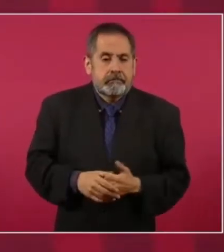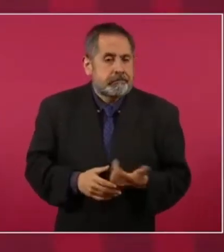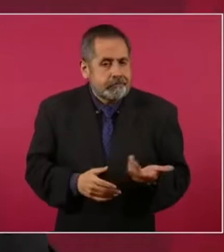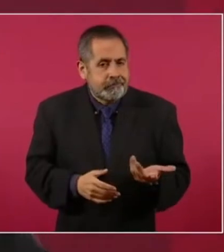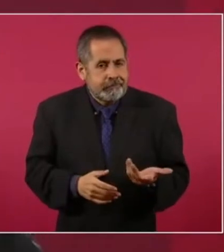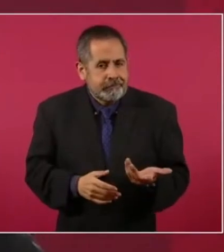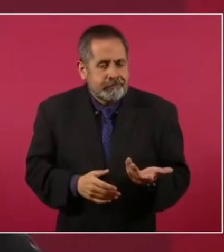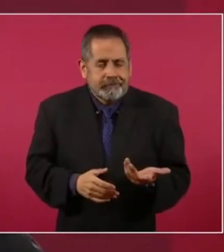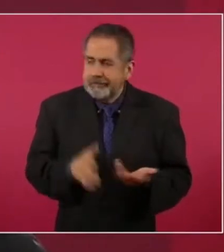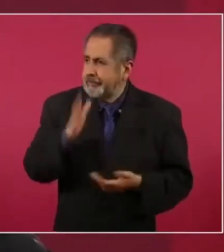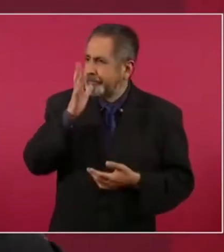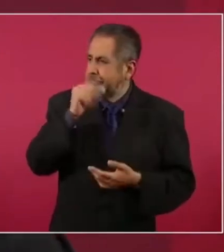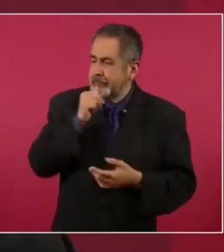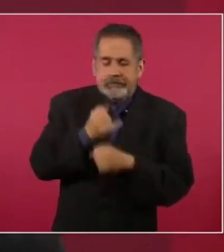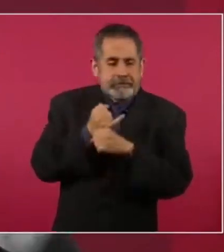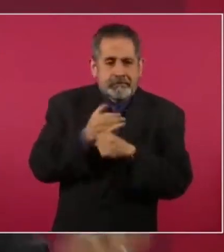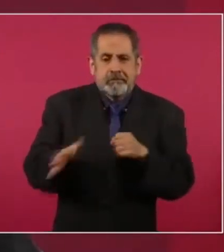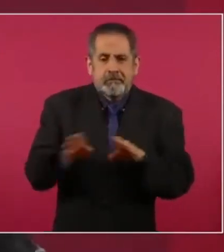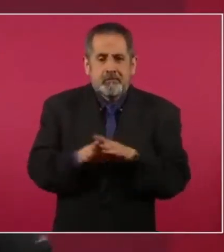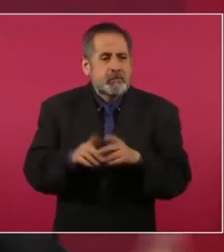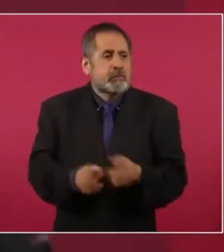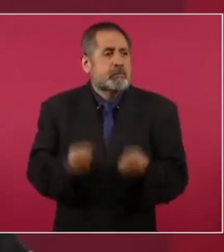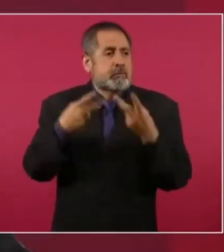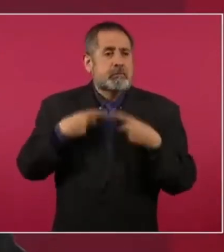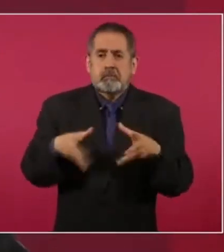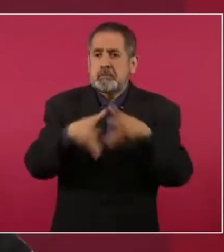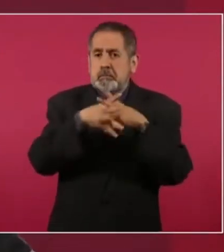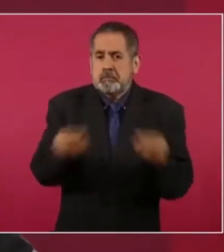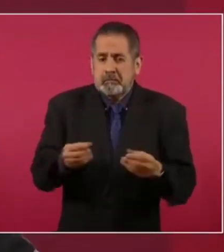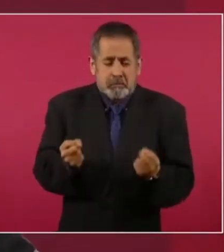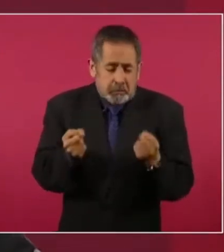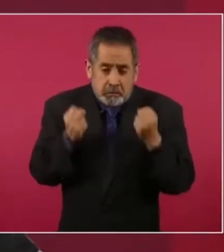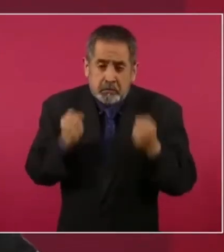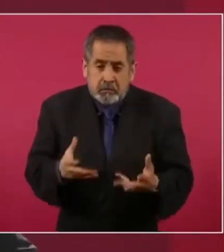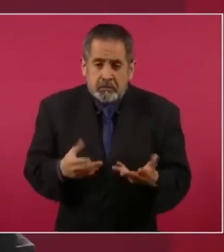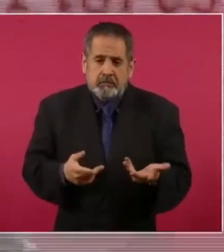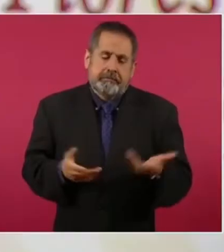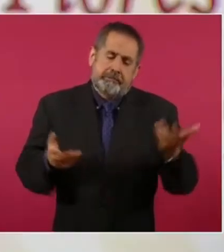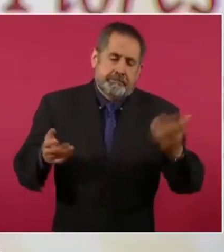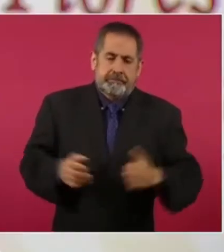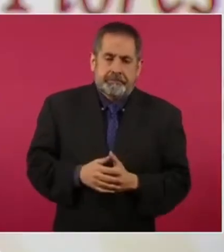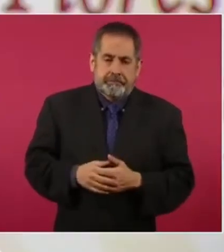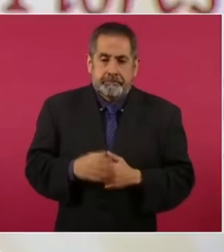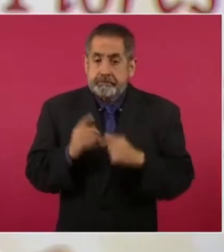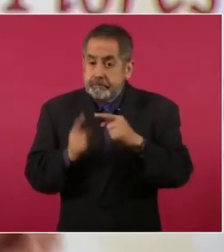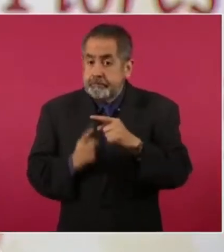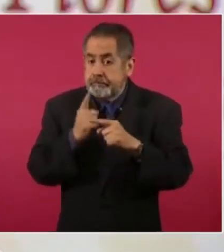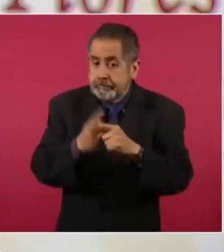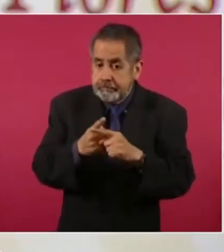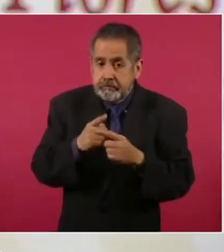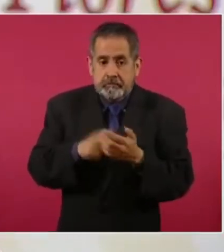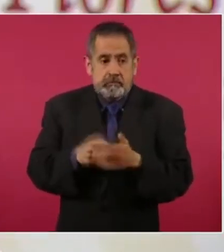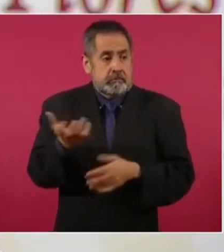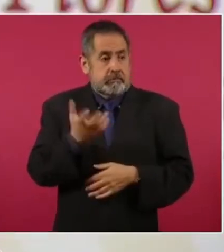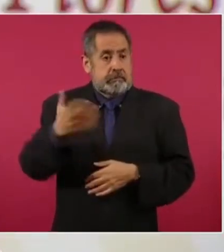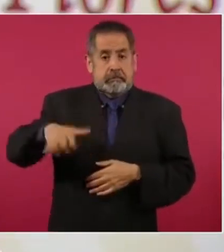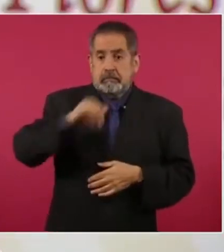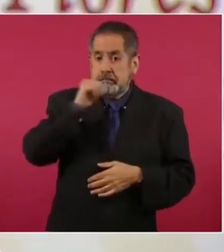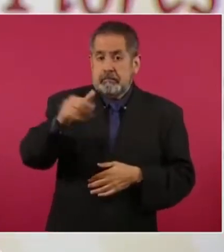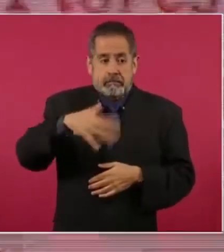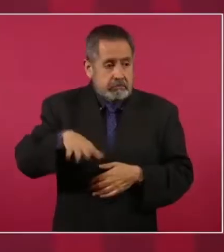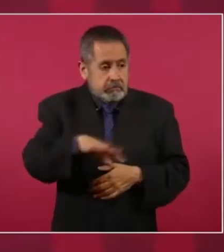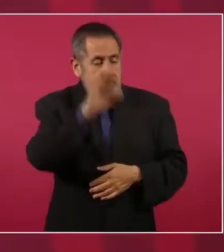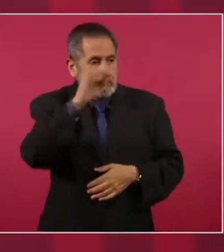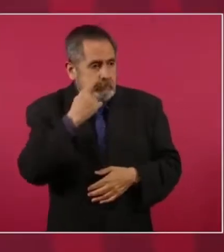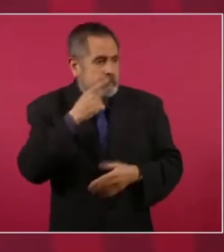¿cómo es posible que tengas ese número de desaparecidos? Pero además, que no se hiciera nada por buscarles o